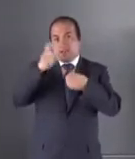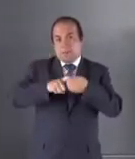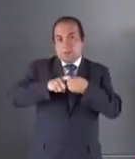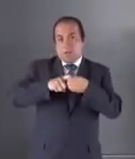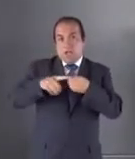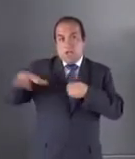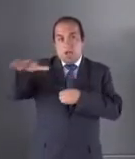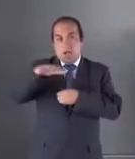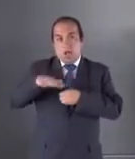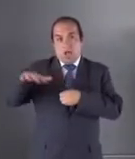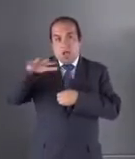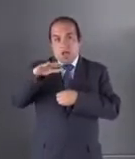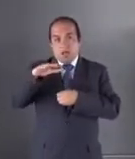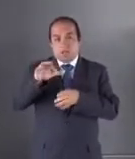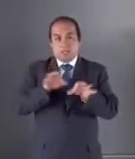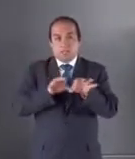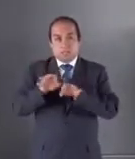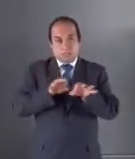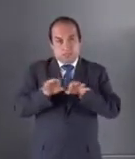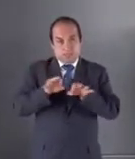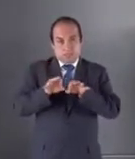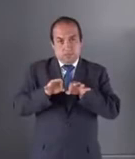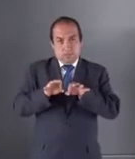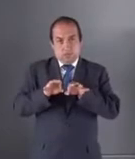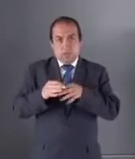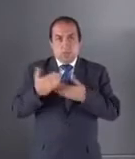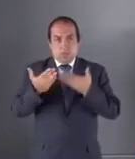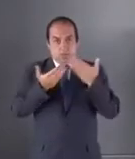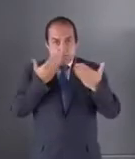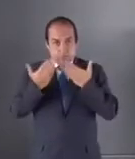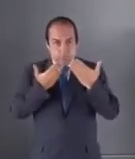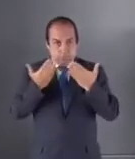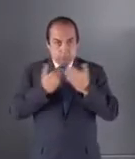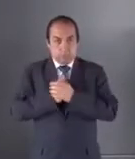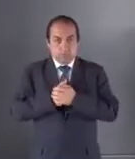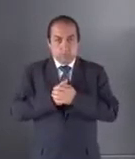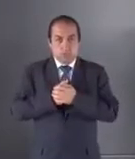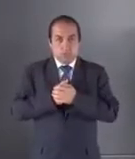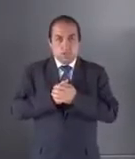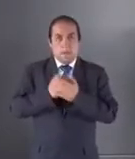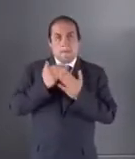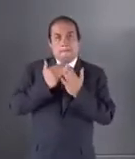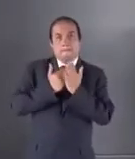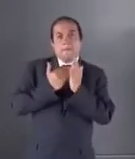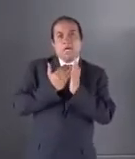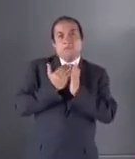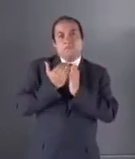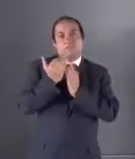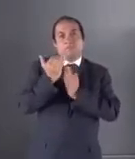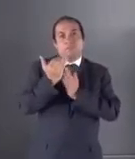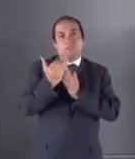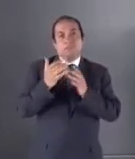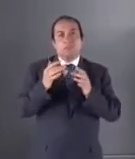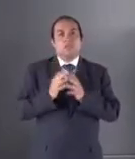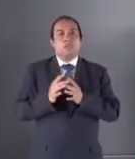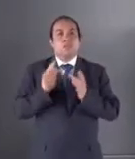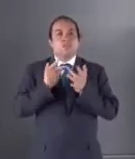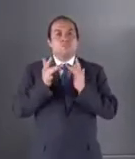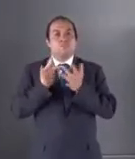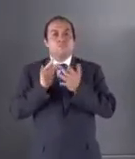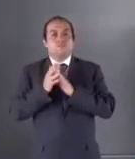recreativas, zonas de trabajo, zonas de estudio. Conforme va creciendo la red de transporte estructurado de la Ciudad de